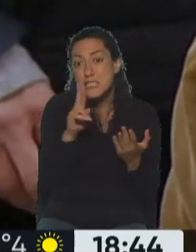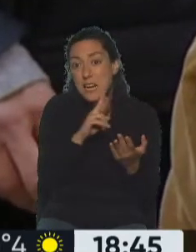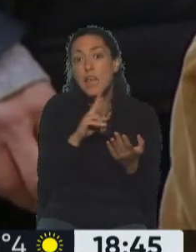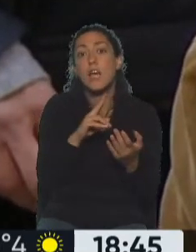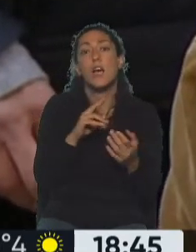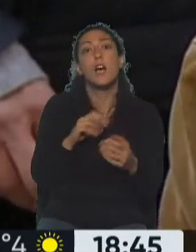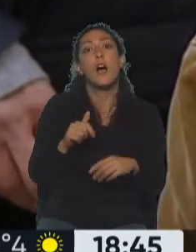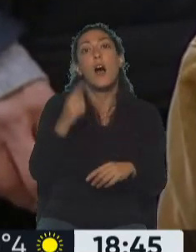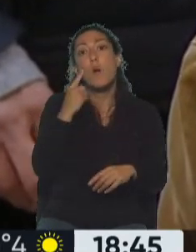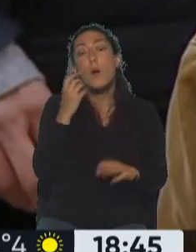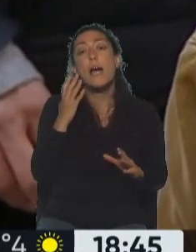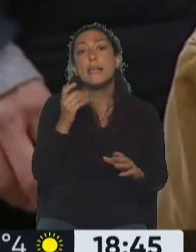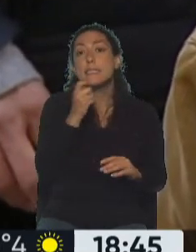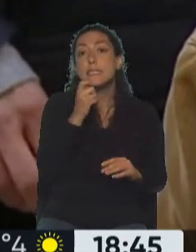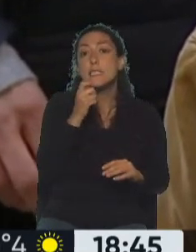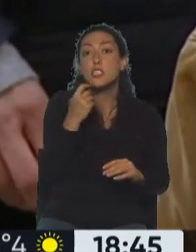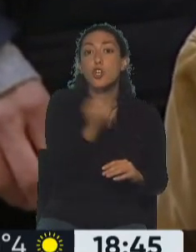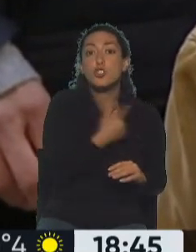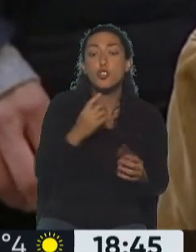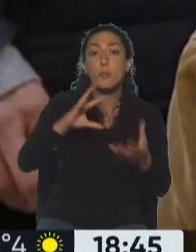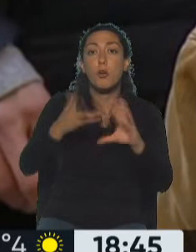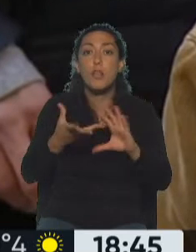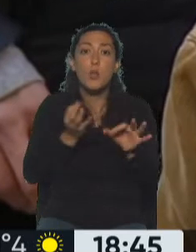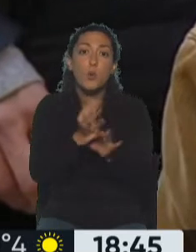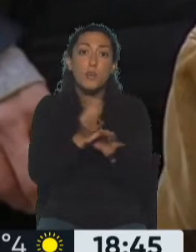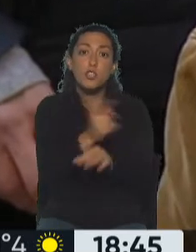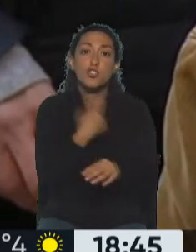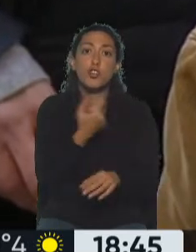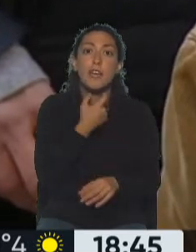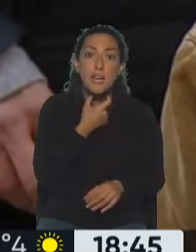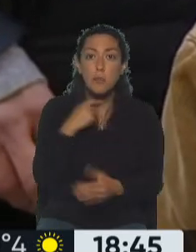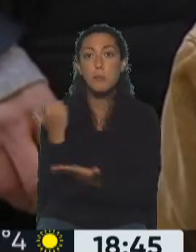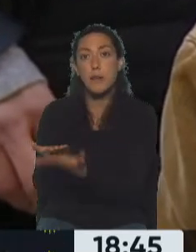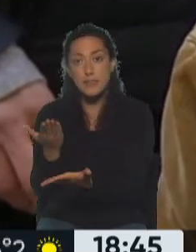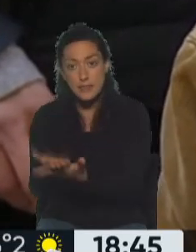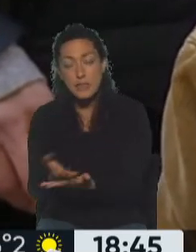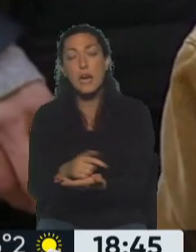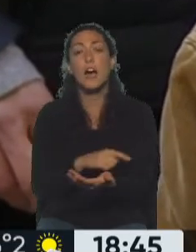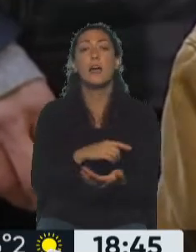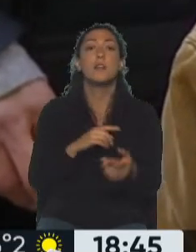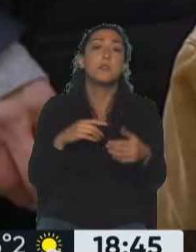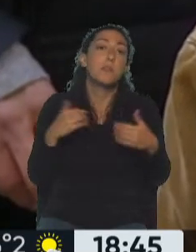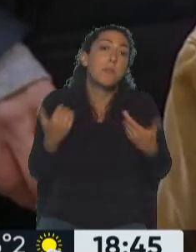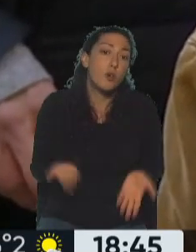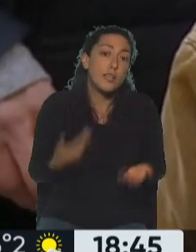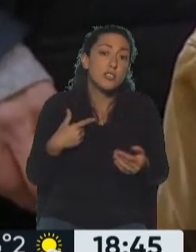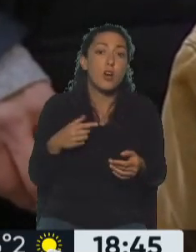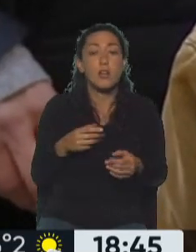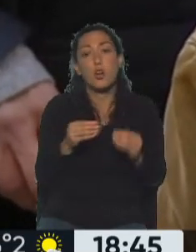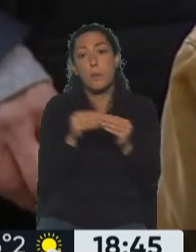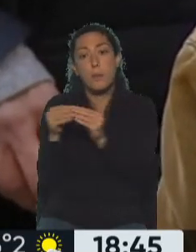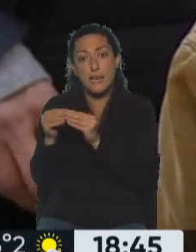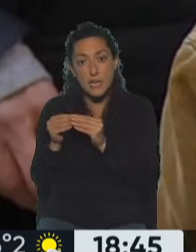poco, bueno, plantear cuál es el modelo de educación que queremos. Así que nada, le paso la palabra a mis